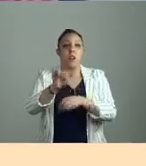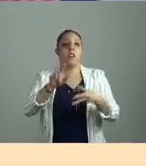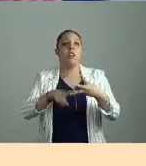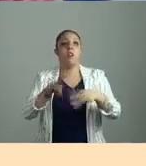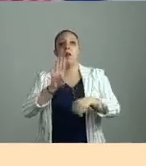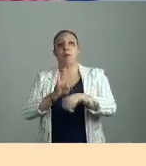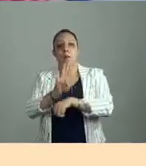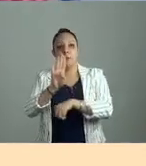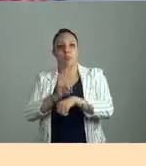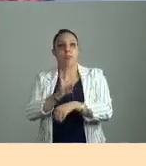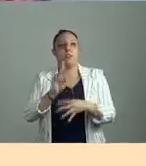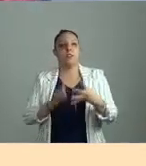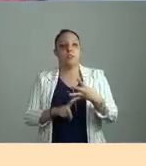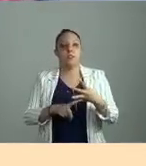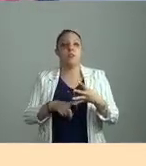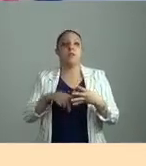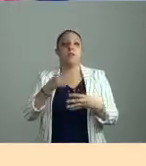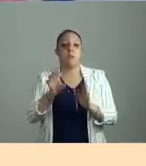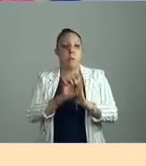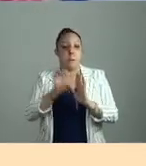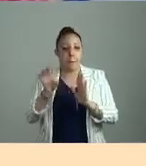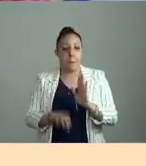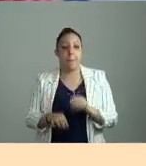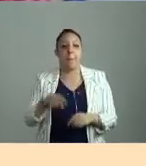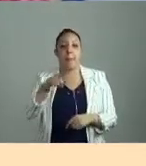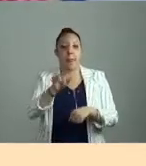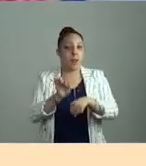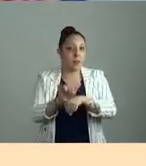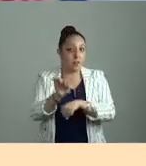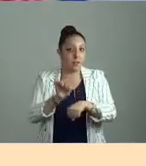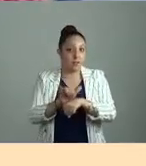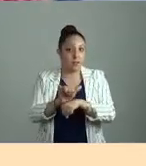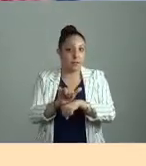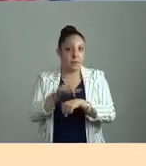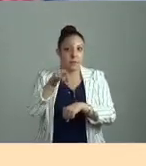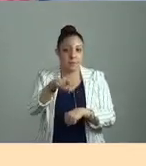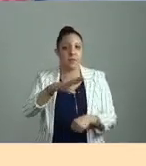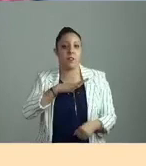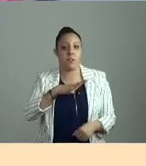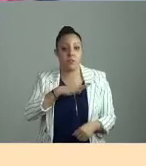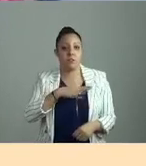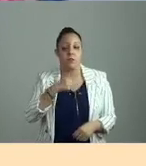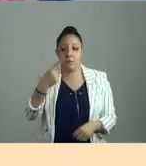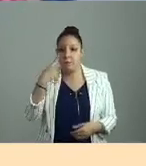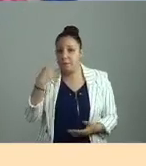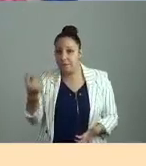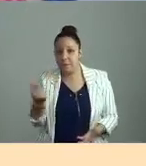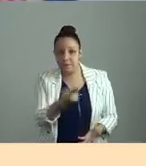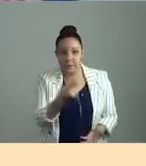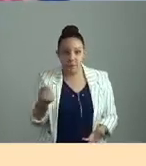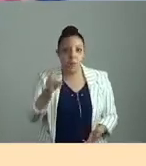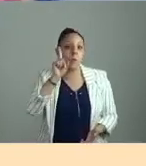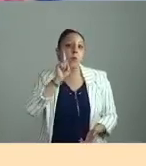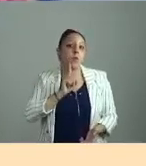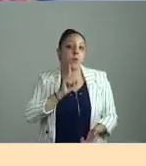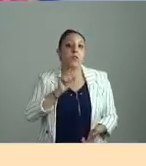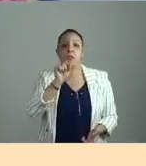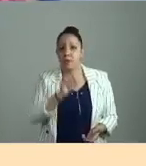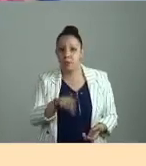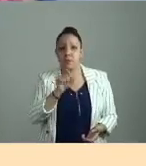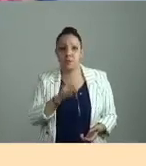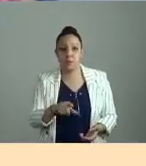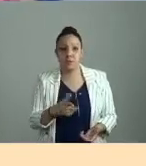y por ejemplo en argentina encontrado muchísimas mujeres de la dicha villa miseria